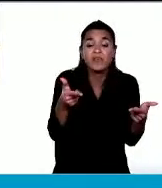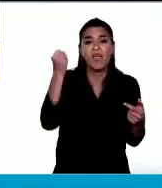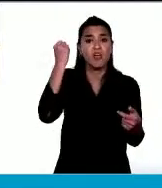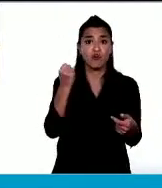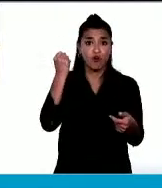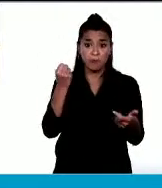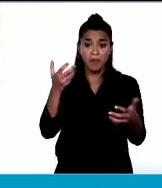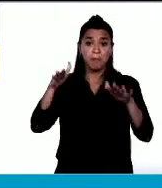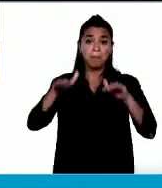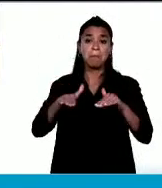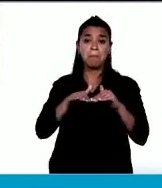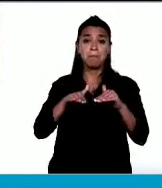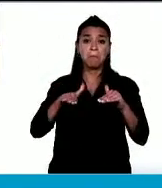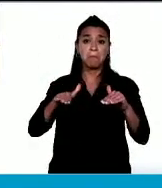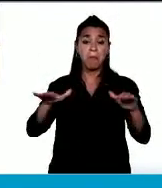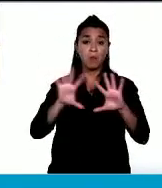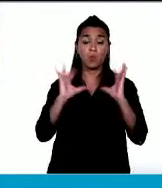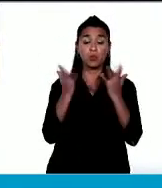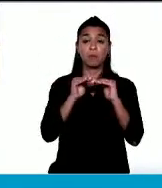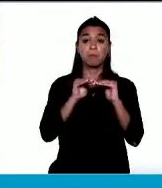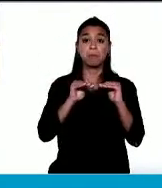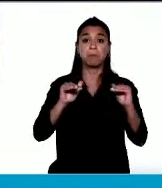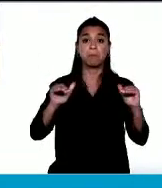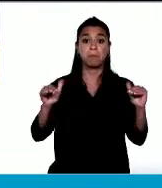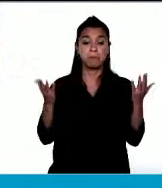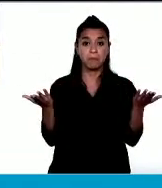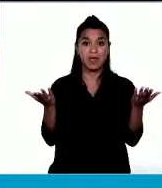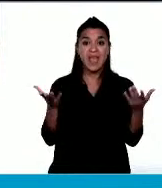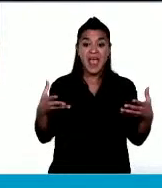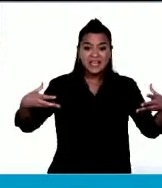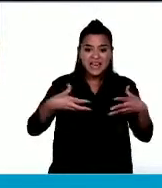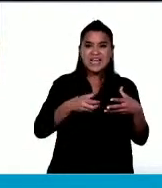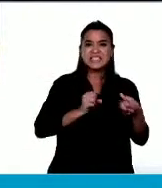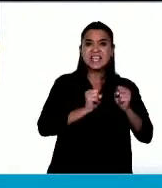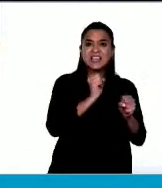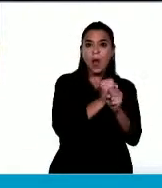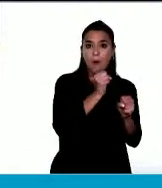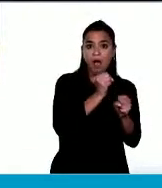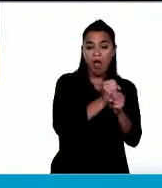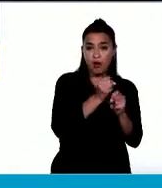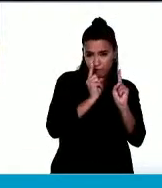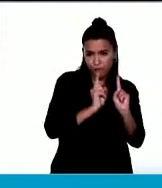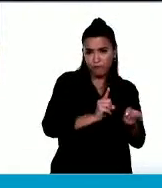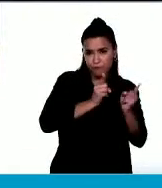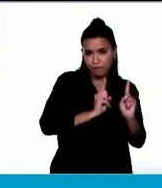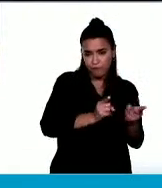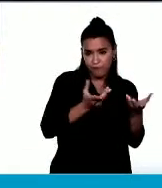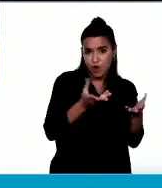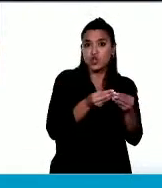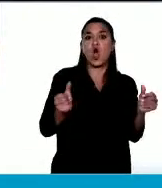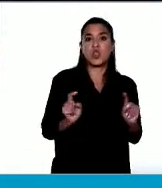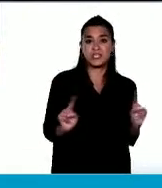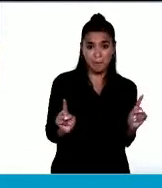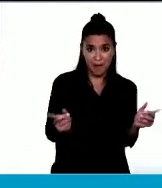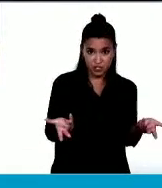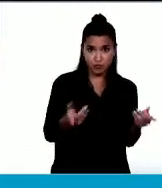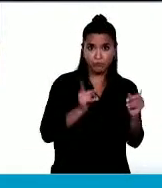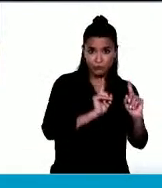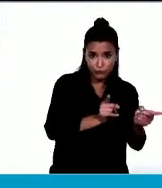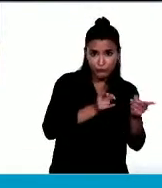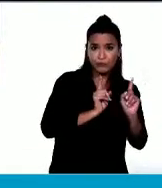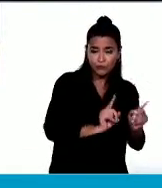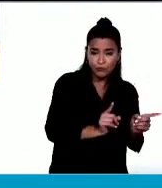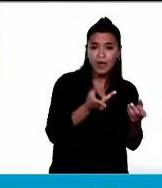no se mueve, el mundo no se mueve. La clase trabajadora no ha desaparecido, está claro, sino que ha reconfigurado